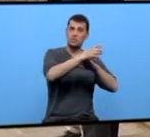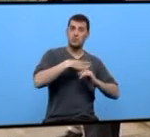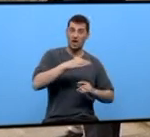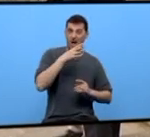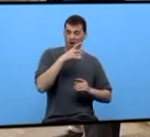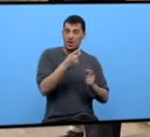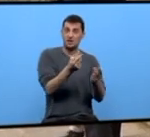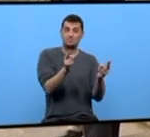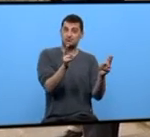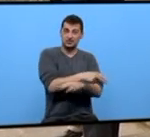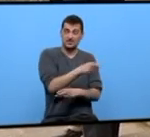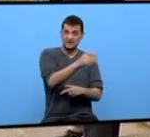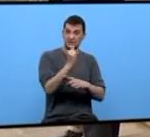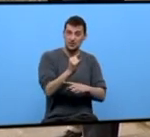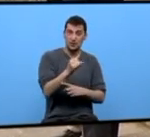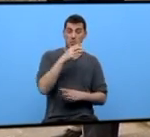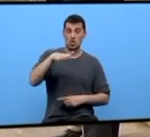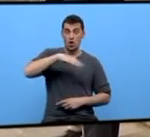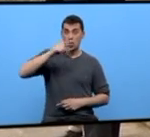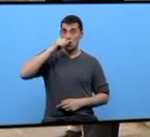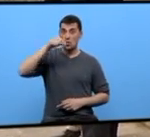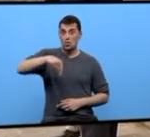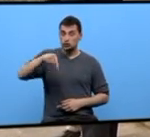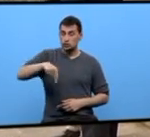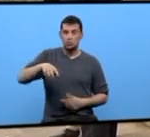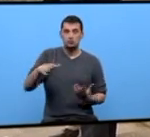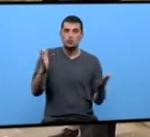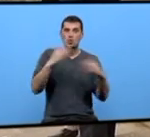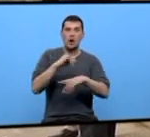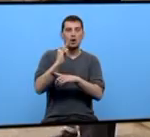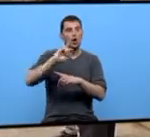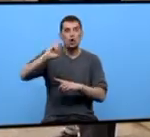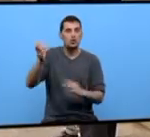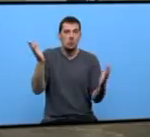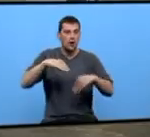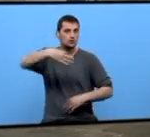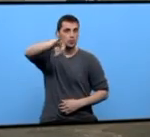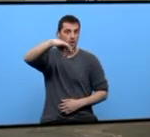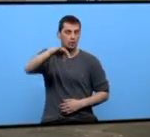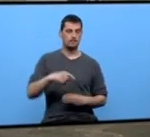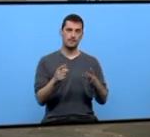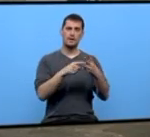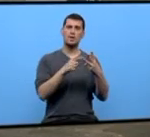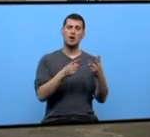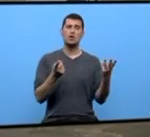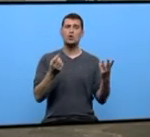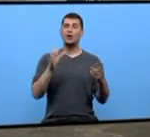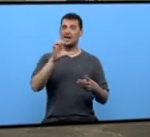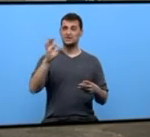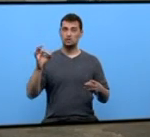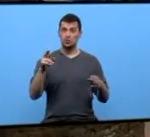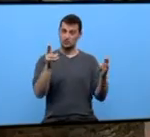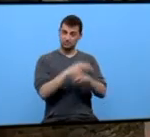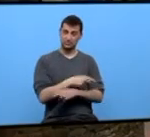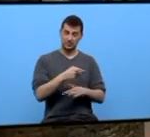en desintegralo cando na zona sur da cidade non hai ningún instituto destas características. Terceiro, eliminar a secundaria das